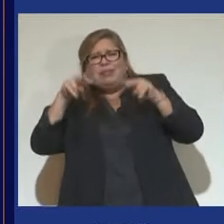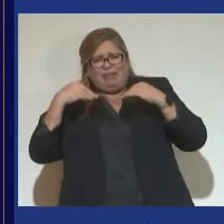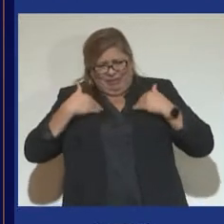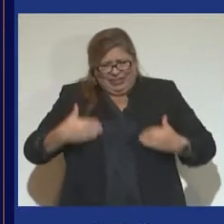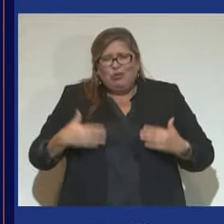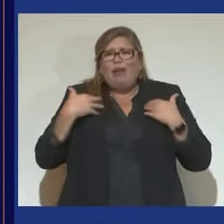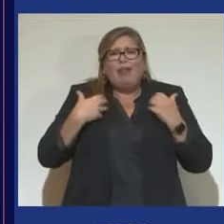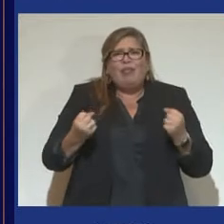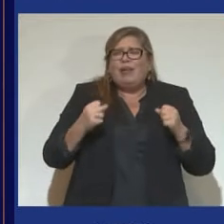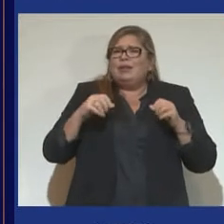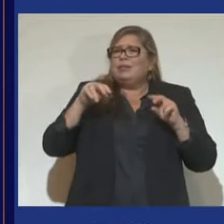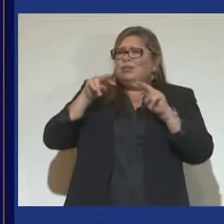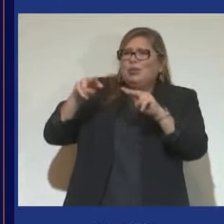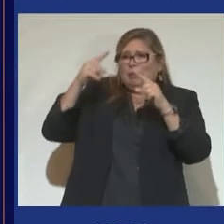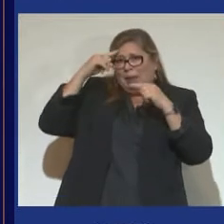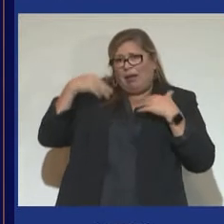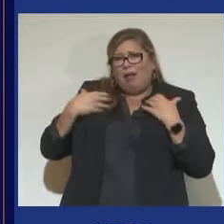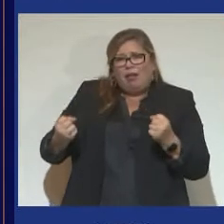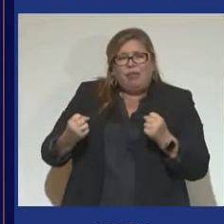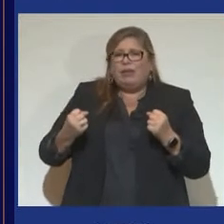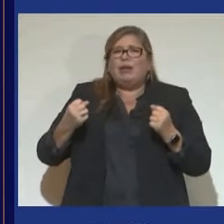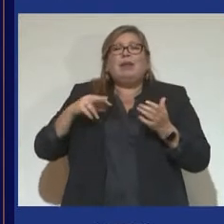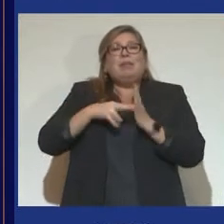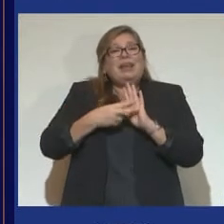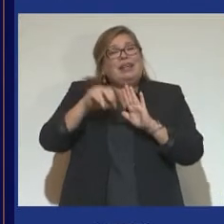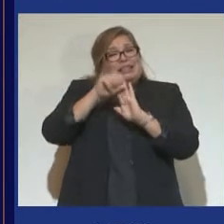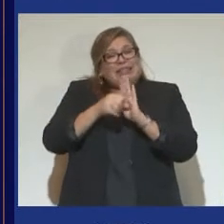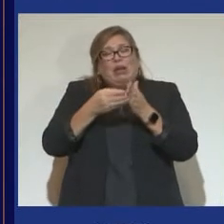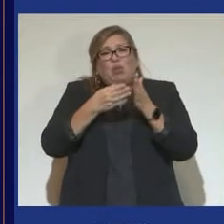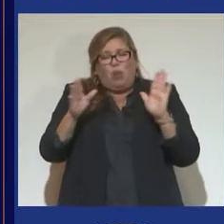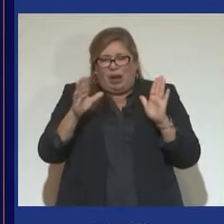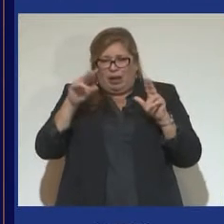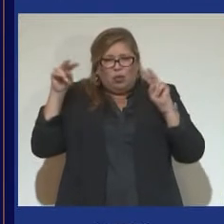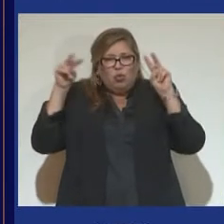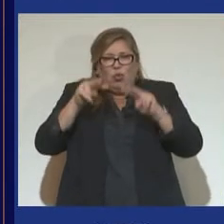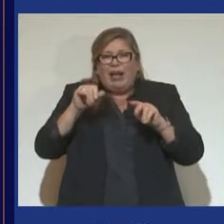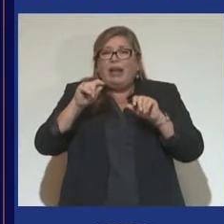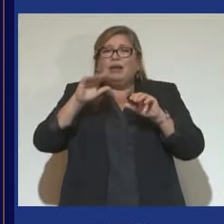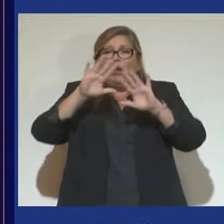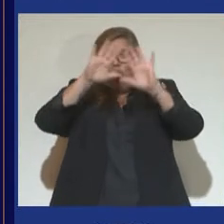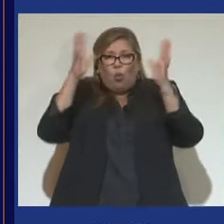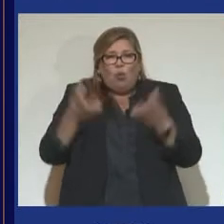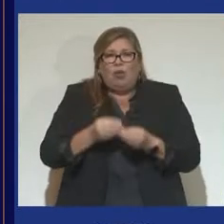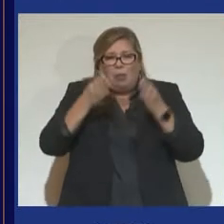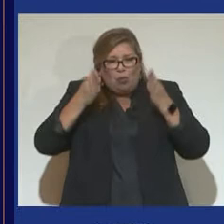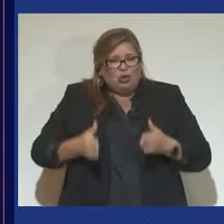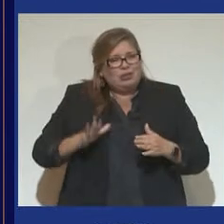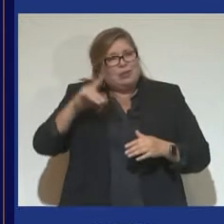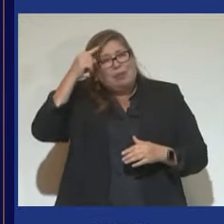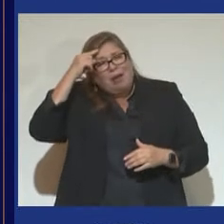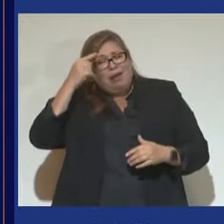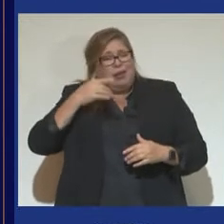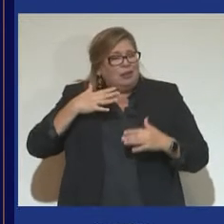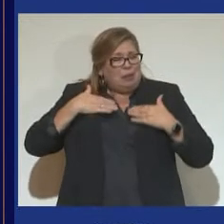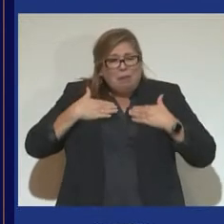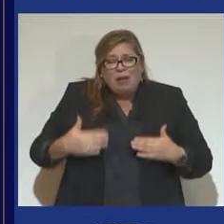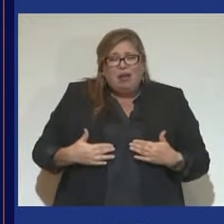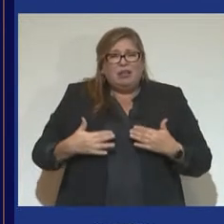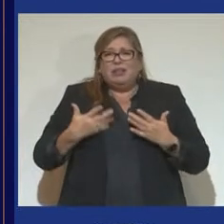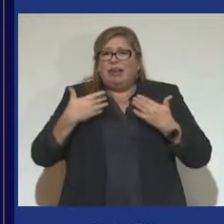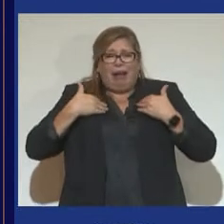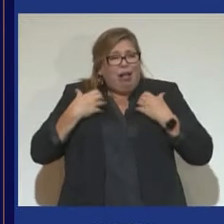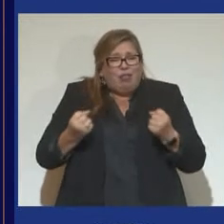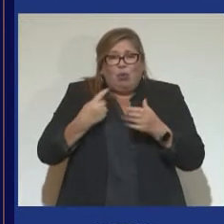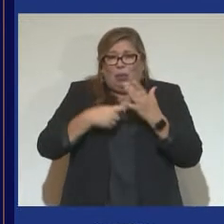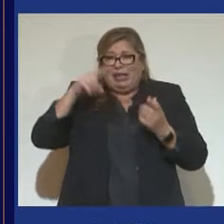y física integración básicamente es un cuidado total de la persona a través del estado eso es lo que hacemos a nivel